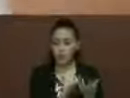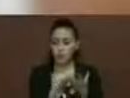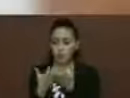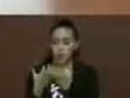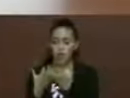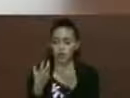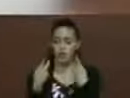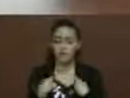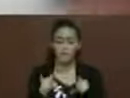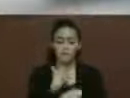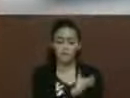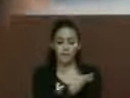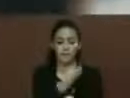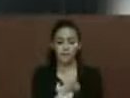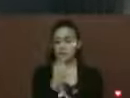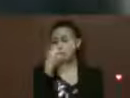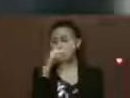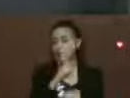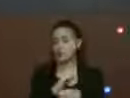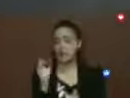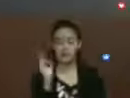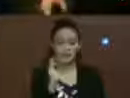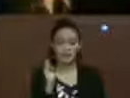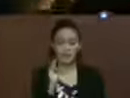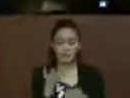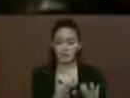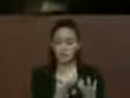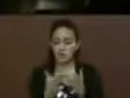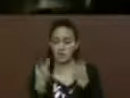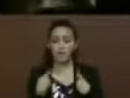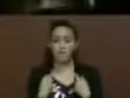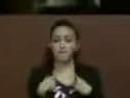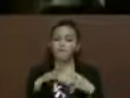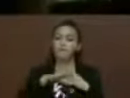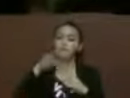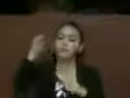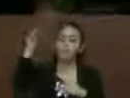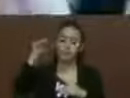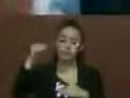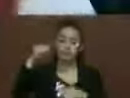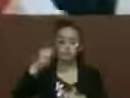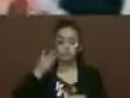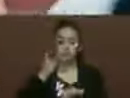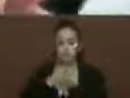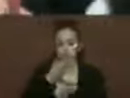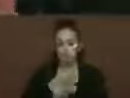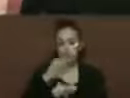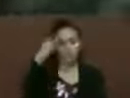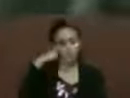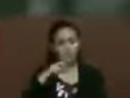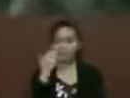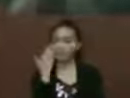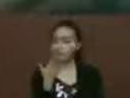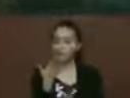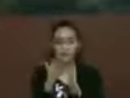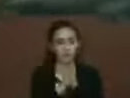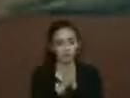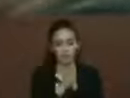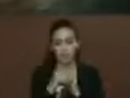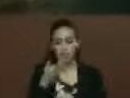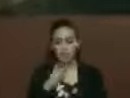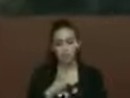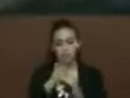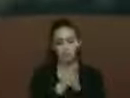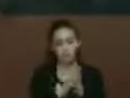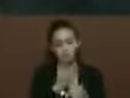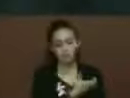que acompañe yo un día a nuestros paisanos que van para allá. Me lo han pedido mucho, me han invitado en